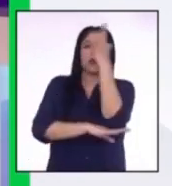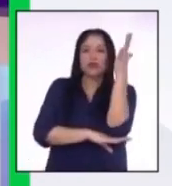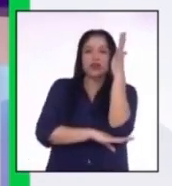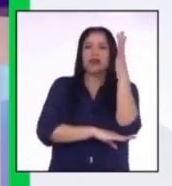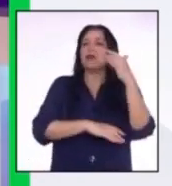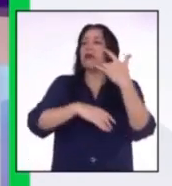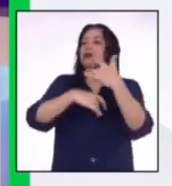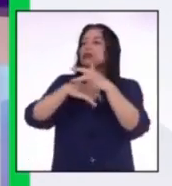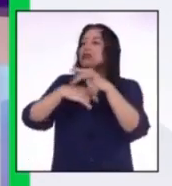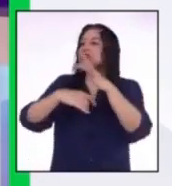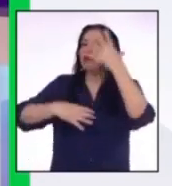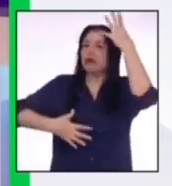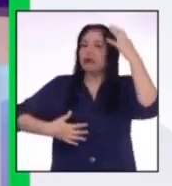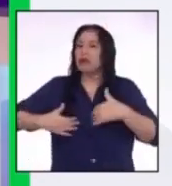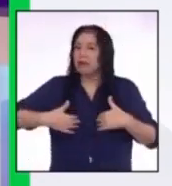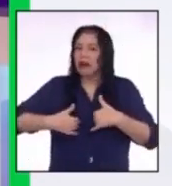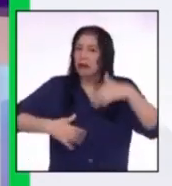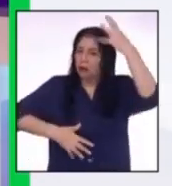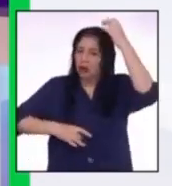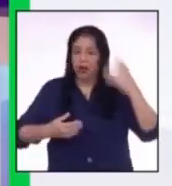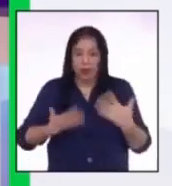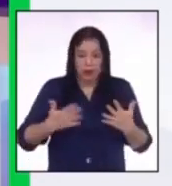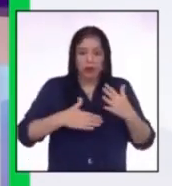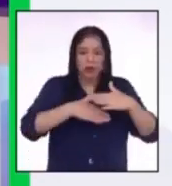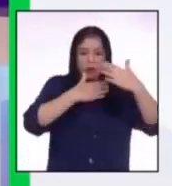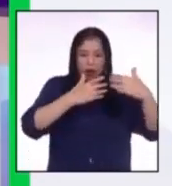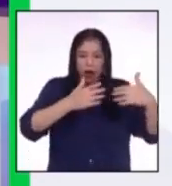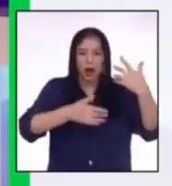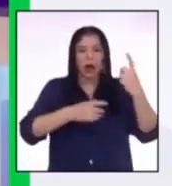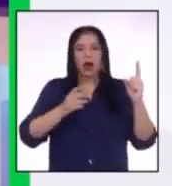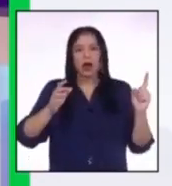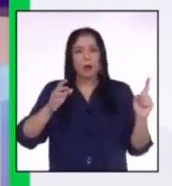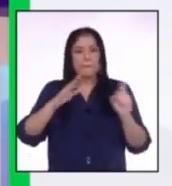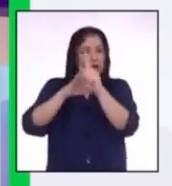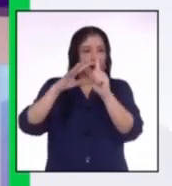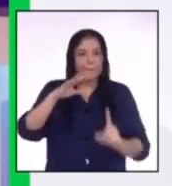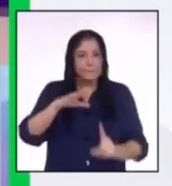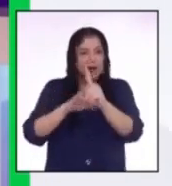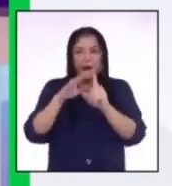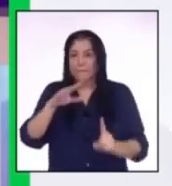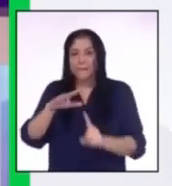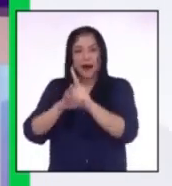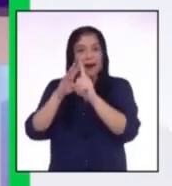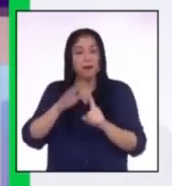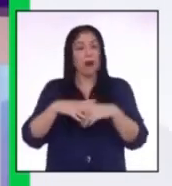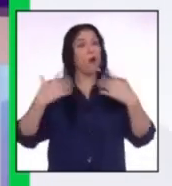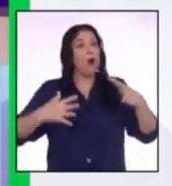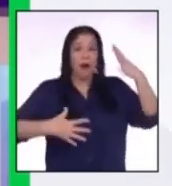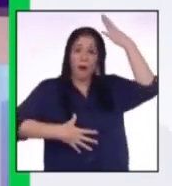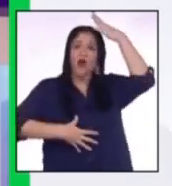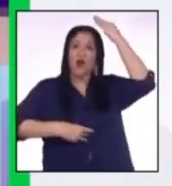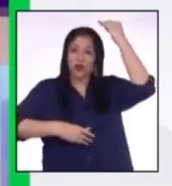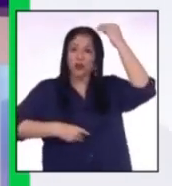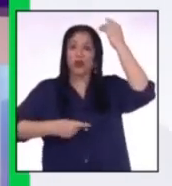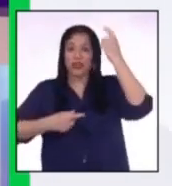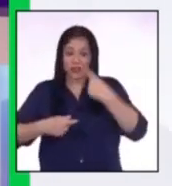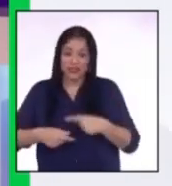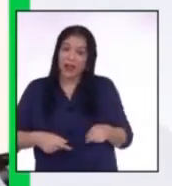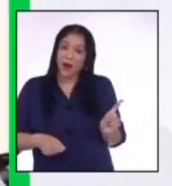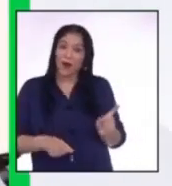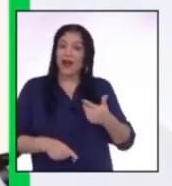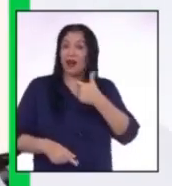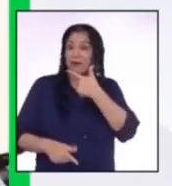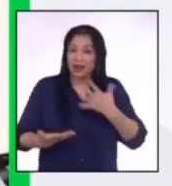a los partes del mono choro de cola maría animales de esta especie y hace dos años finalmente pudieron volver a encontrarlos en sus